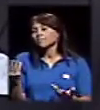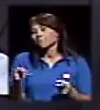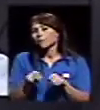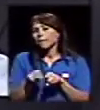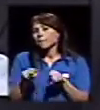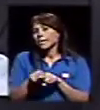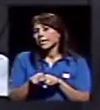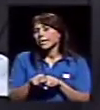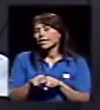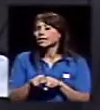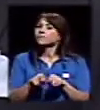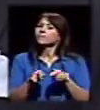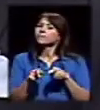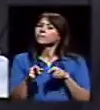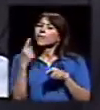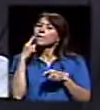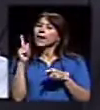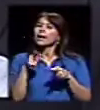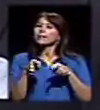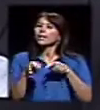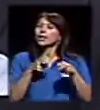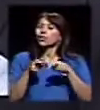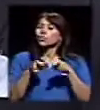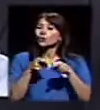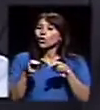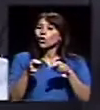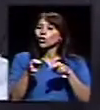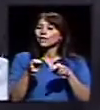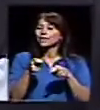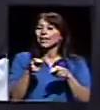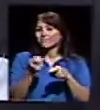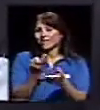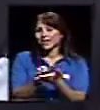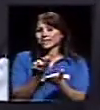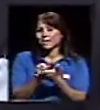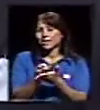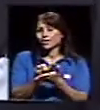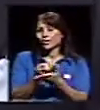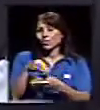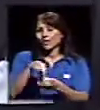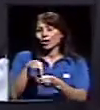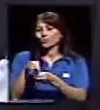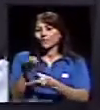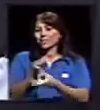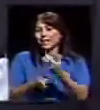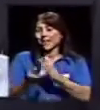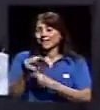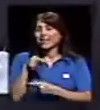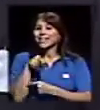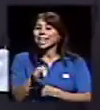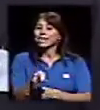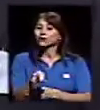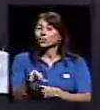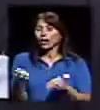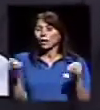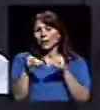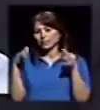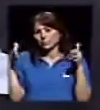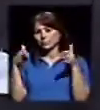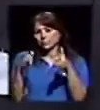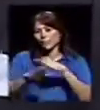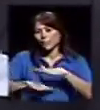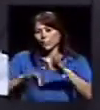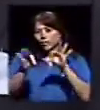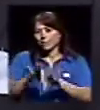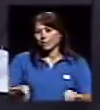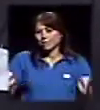para también tener control sobre el financiamiento de la cosecha de café, que era el mecanismo financiero fundamental, ¿verdad? Recordando que